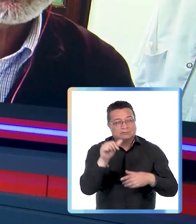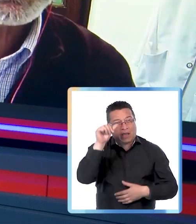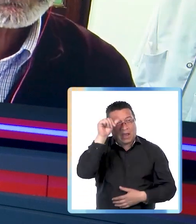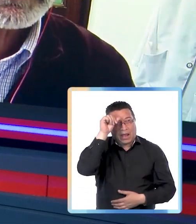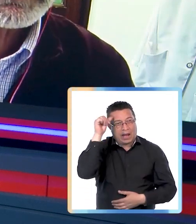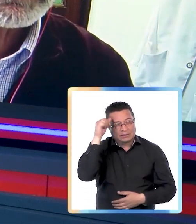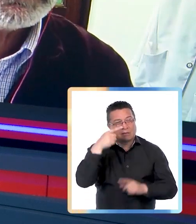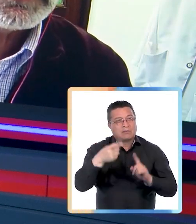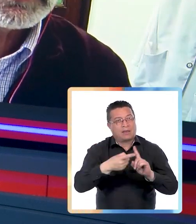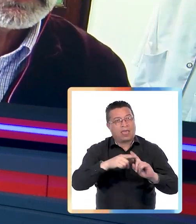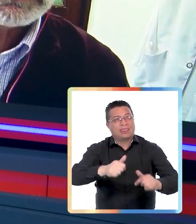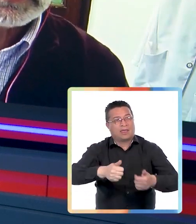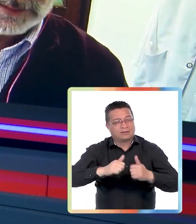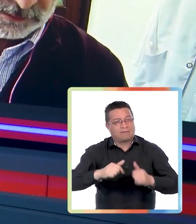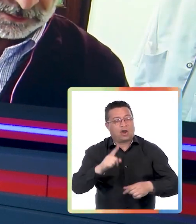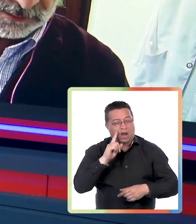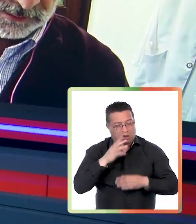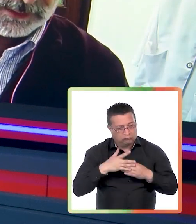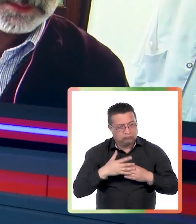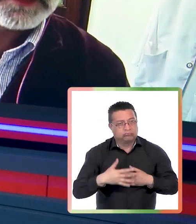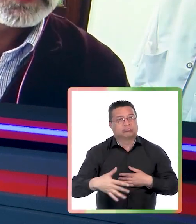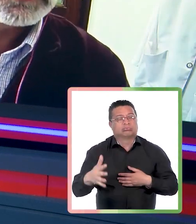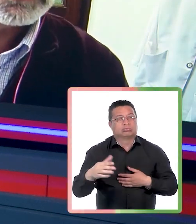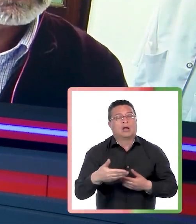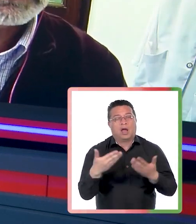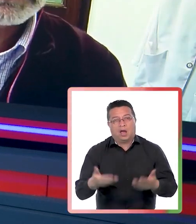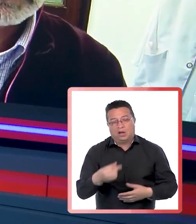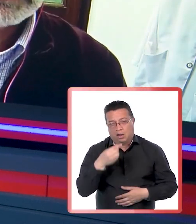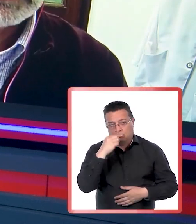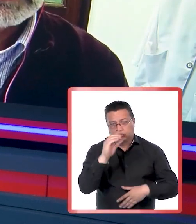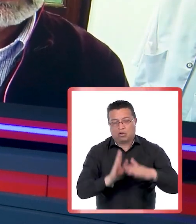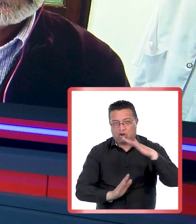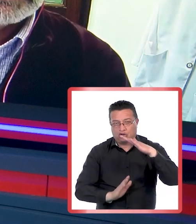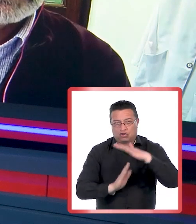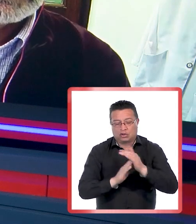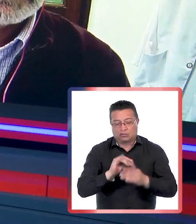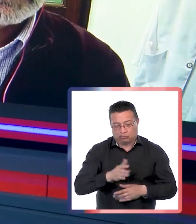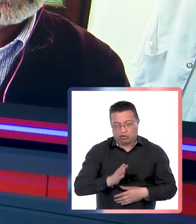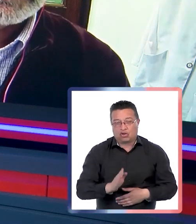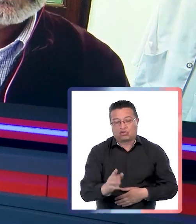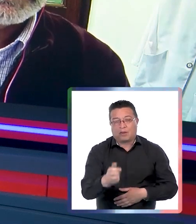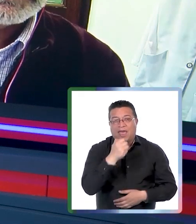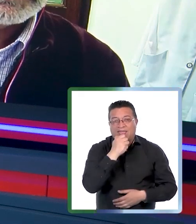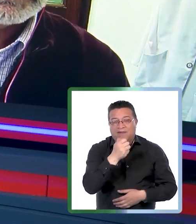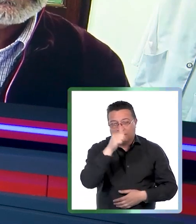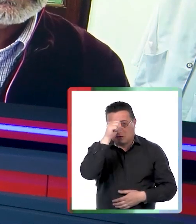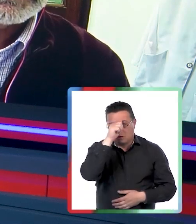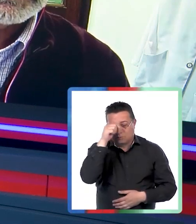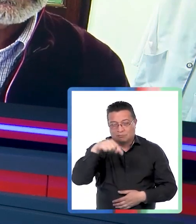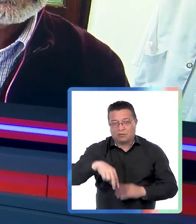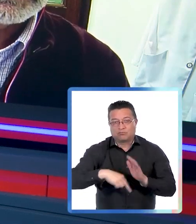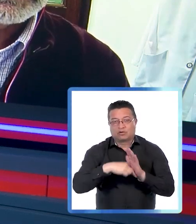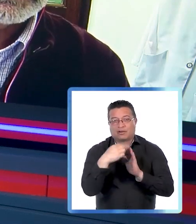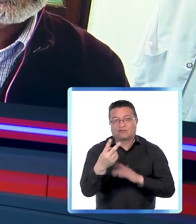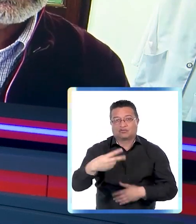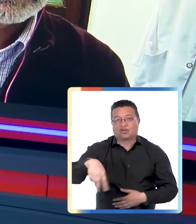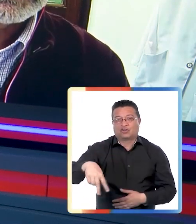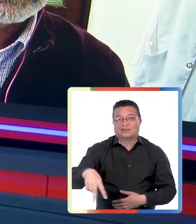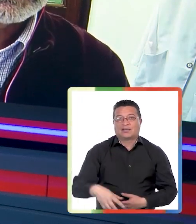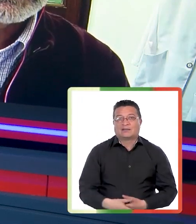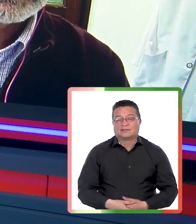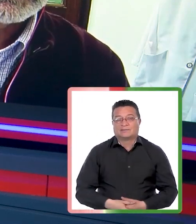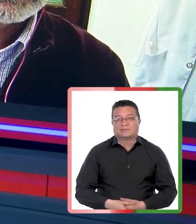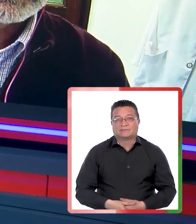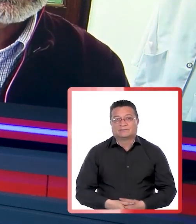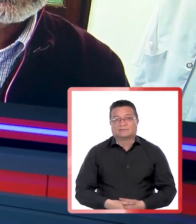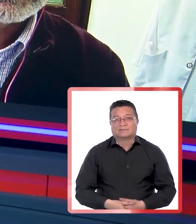poco sobre el Alzheimer, los desafíos que tenemos por delante y vamos a un pequeño corte comercial y ya seguimos con la entrevista del domingo aquí en